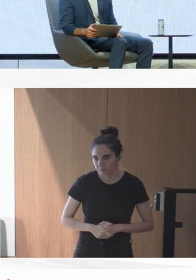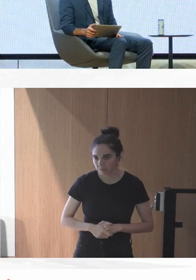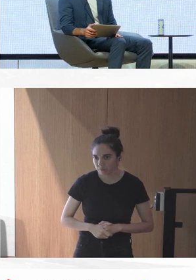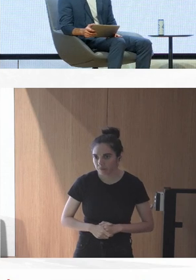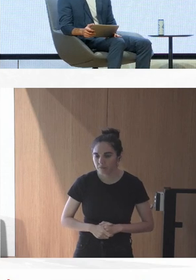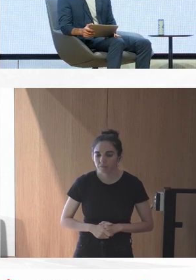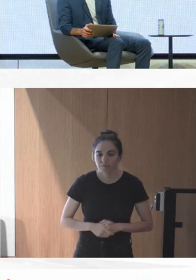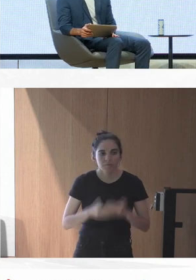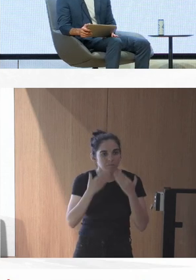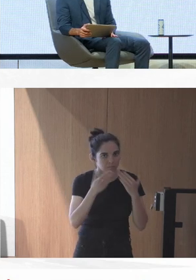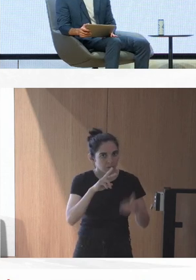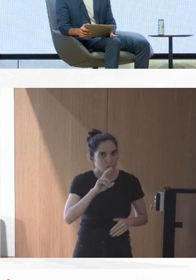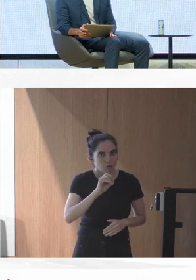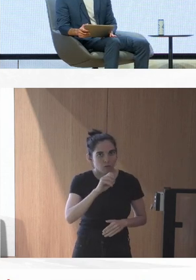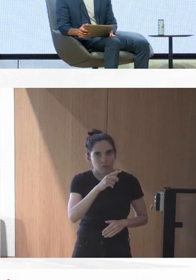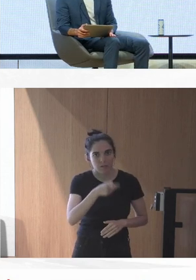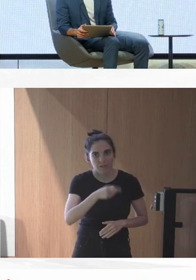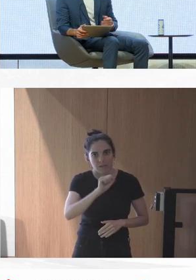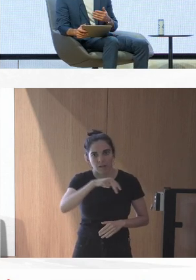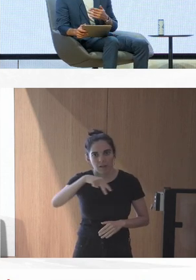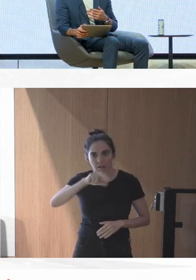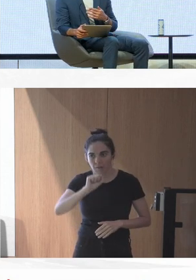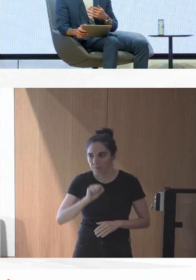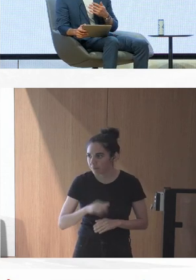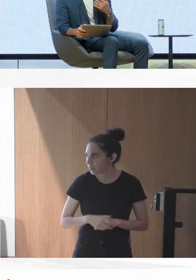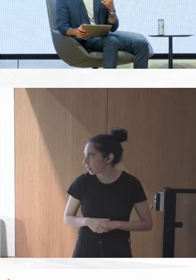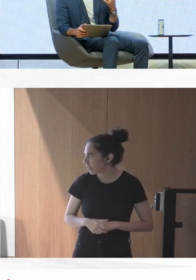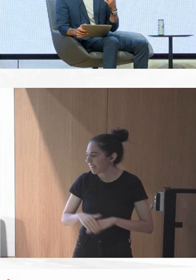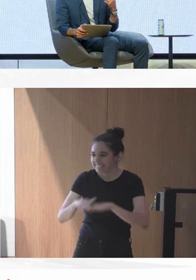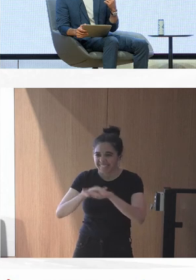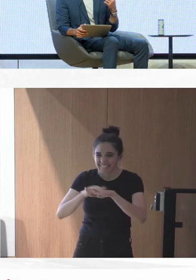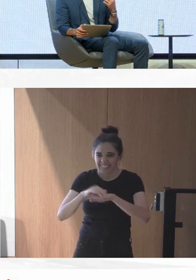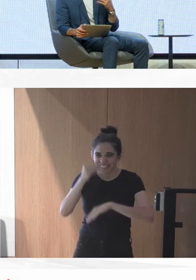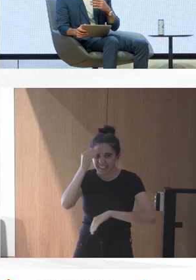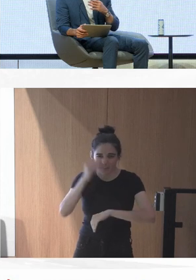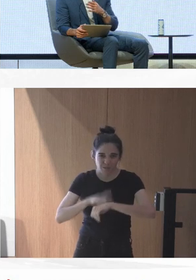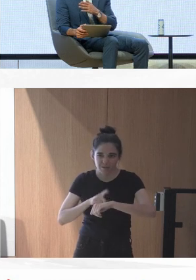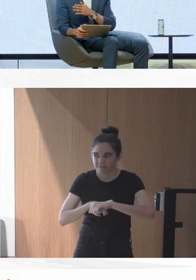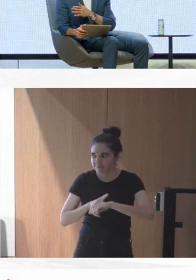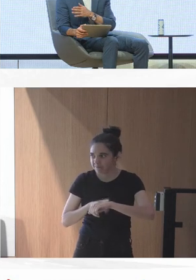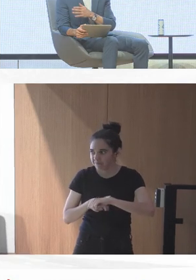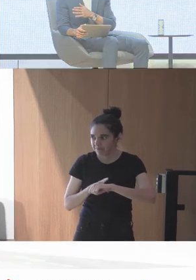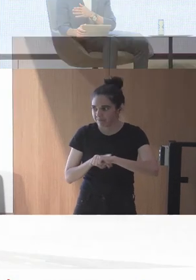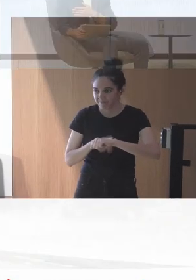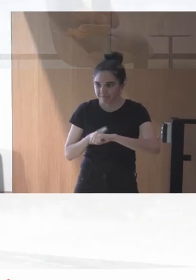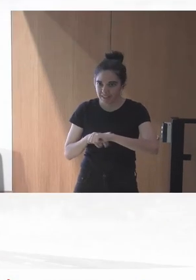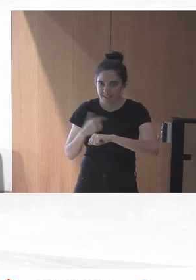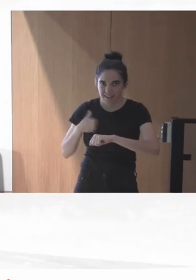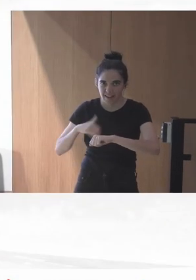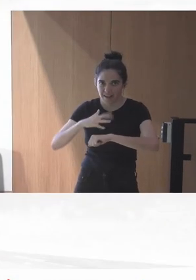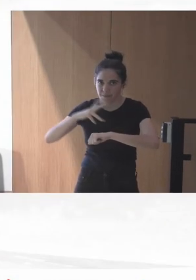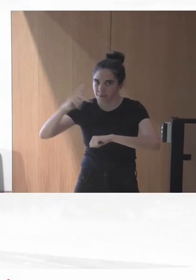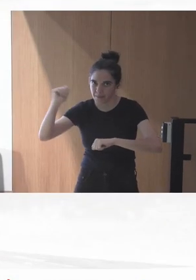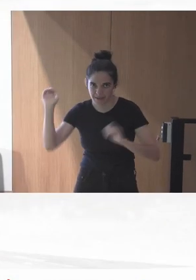Thank you so much, Roxana. Muchas gracias, Roxana. Lo siento, pero creo que le estamos robando